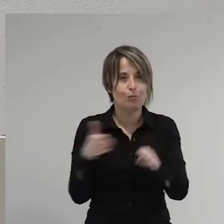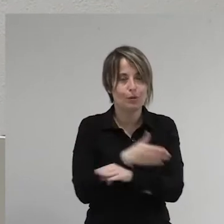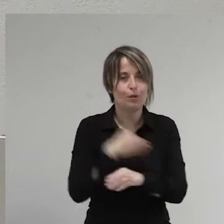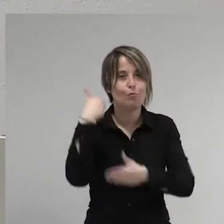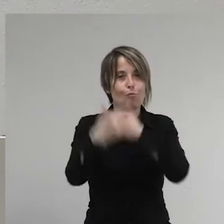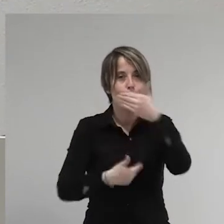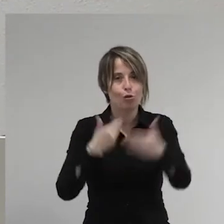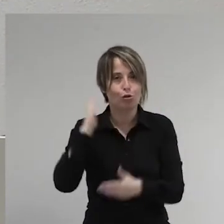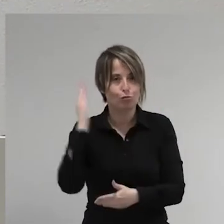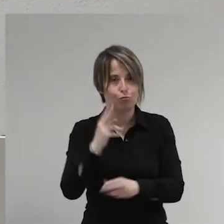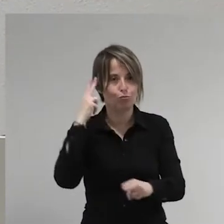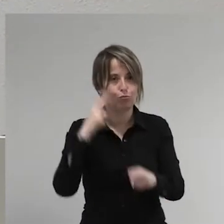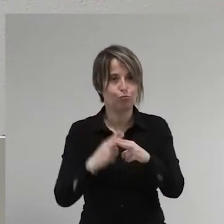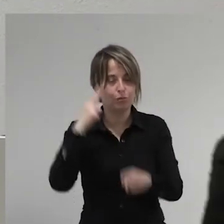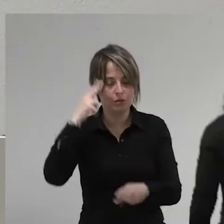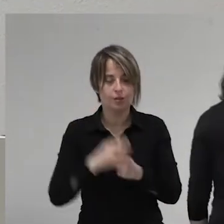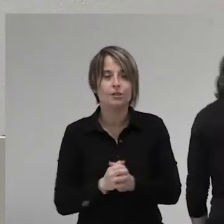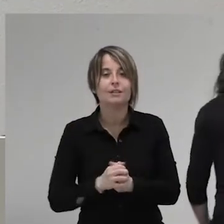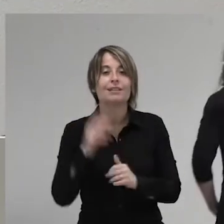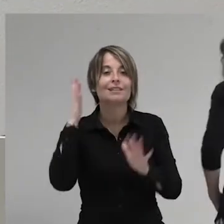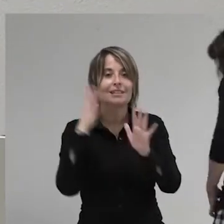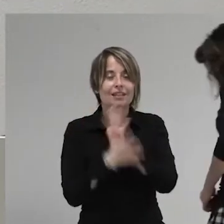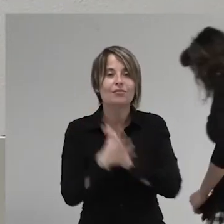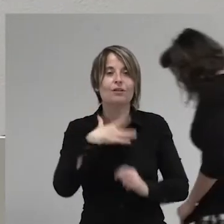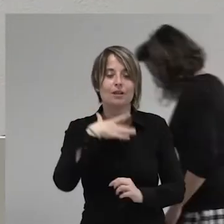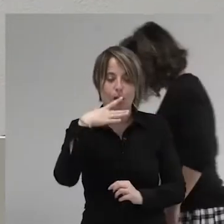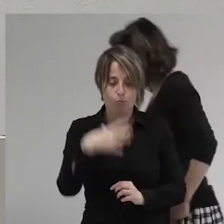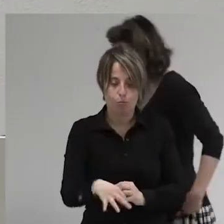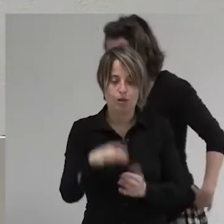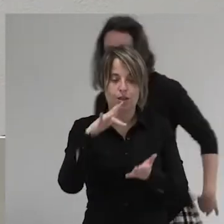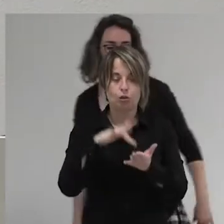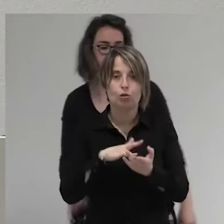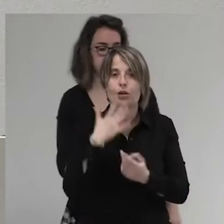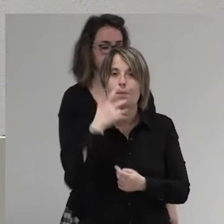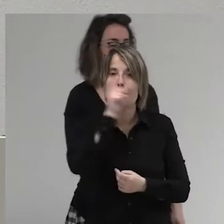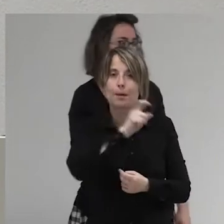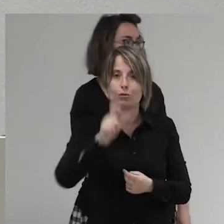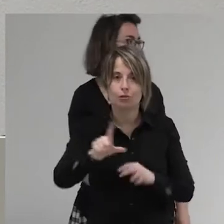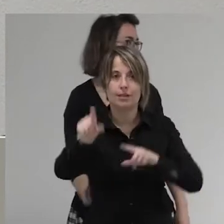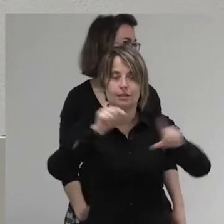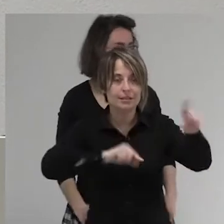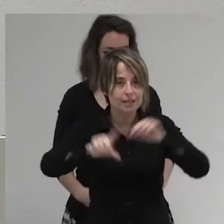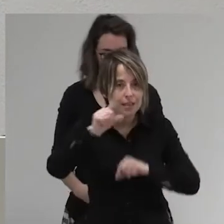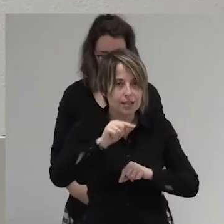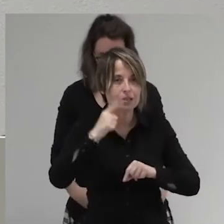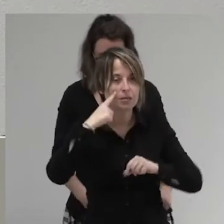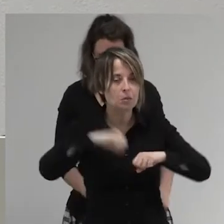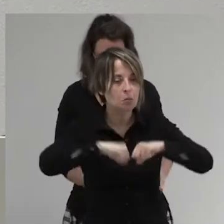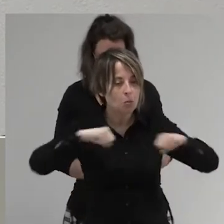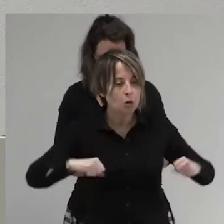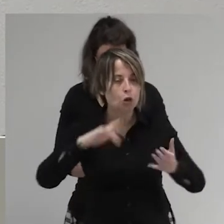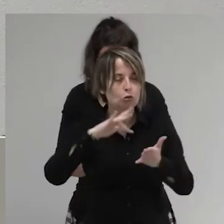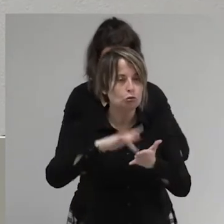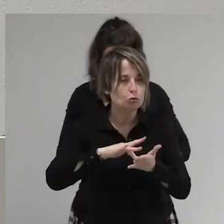principio, vienen a decirnos que existe la posibilidad de que personas decidan que el acometimiento de